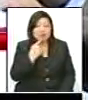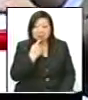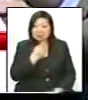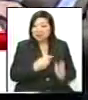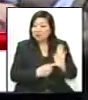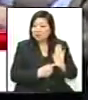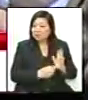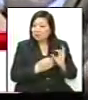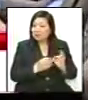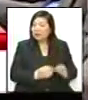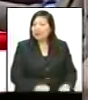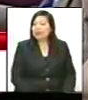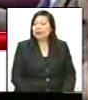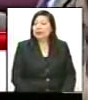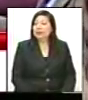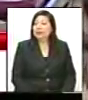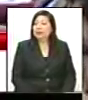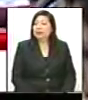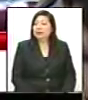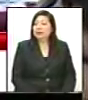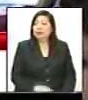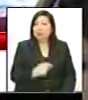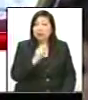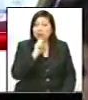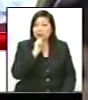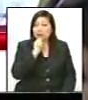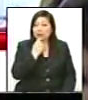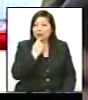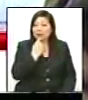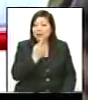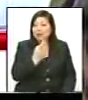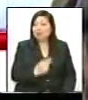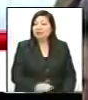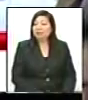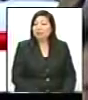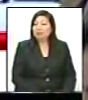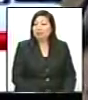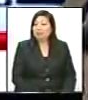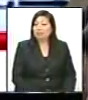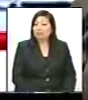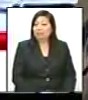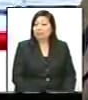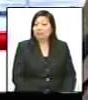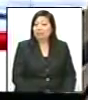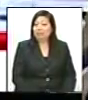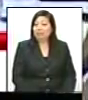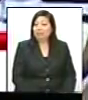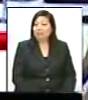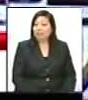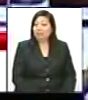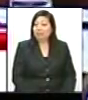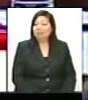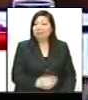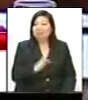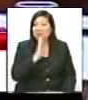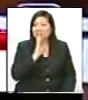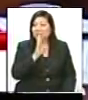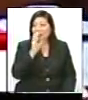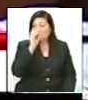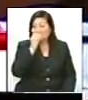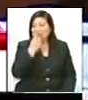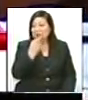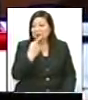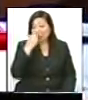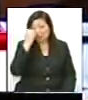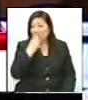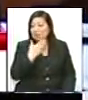precisión que me ha hecho la doctora Bartra, ¿no? me estaba olvidando su apellido, la veo todos los días en la